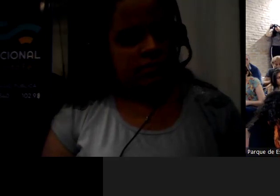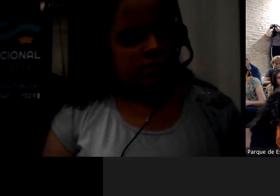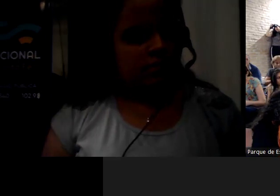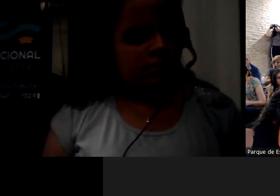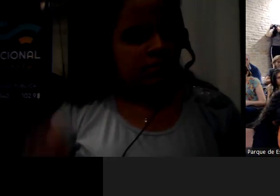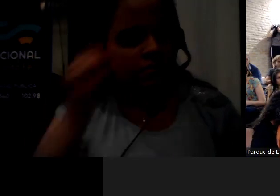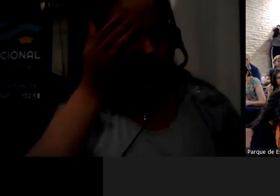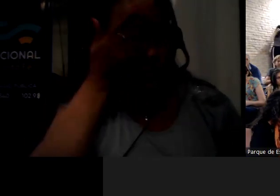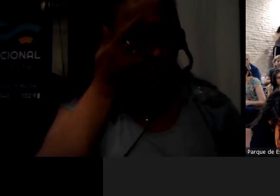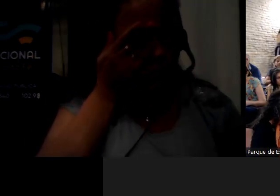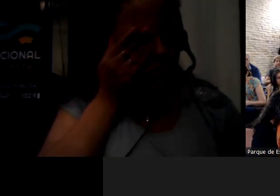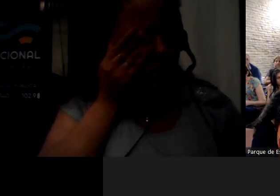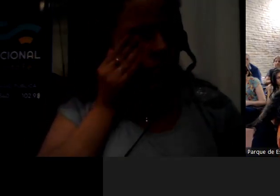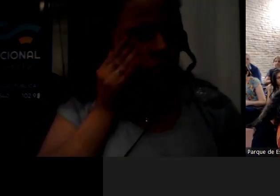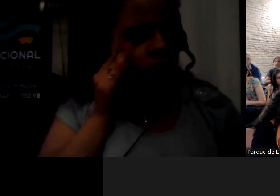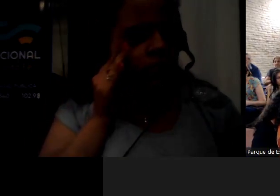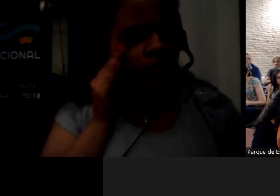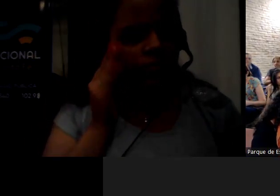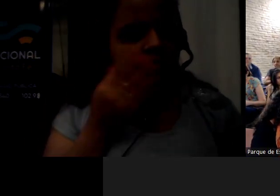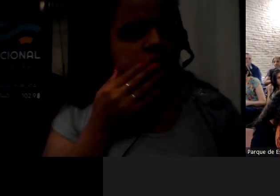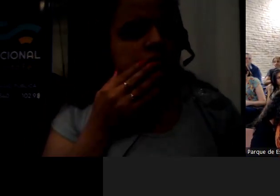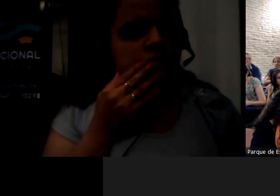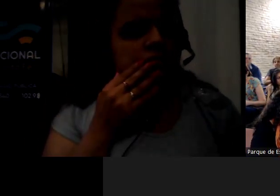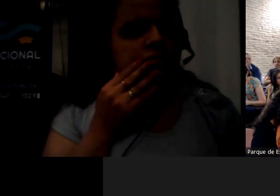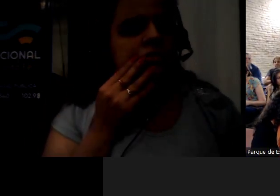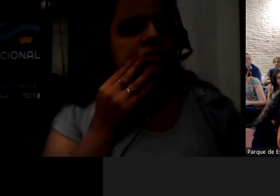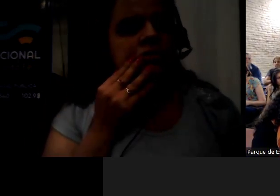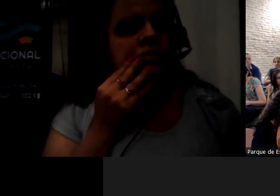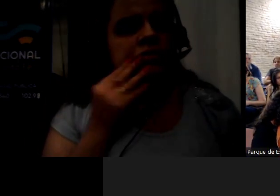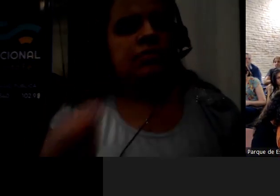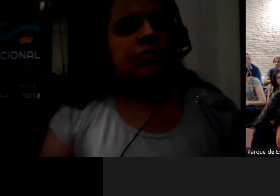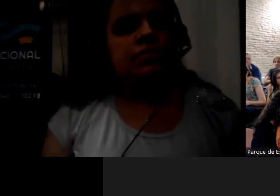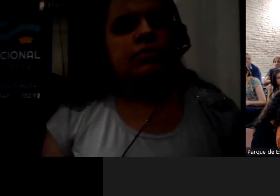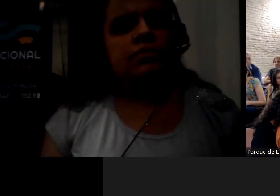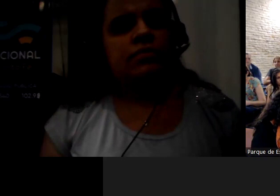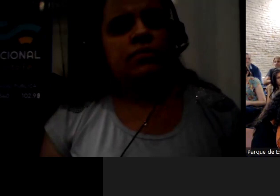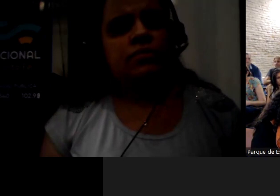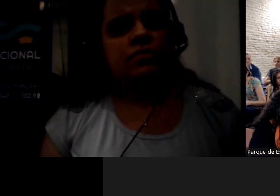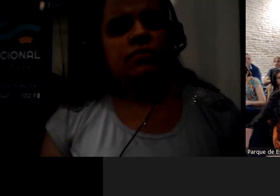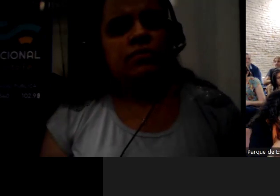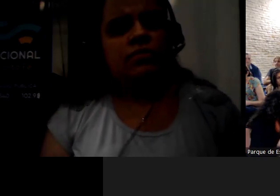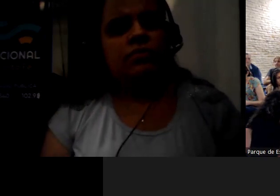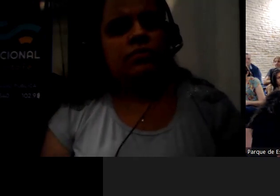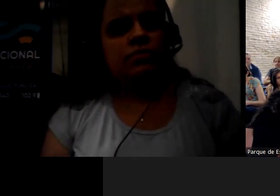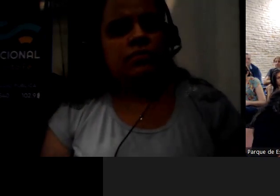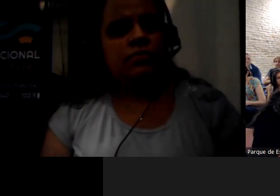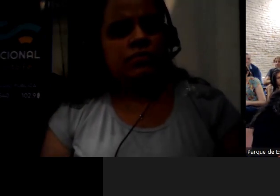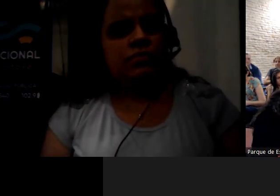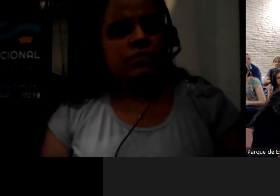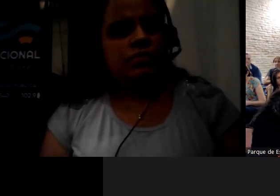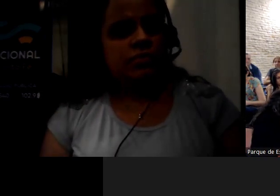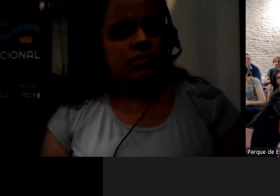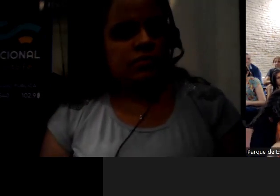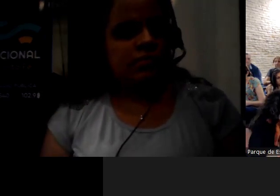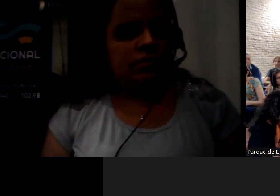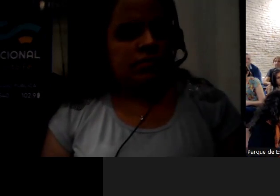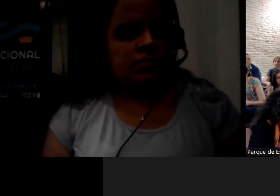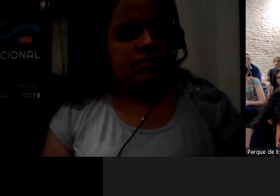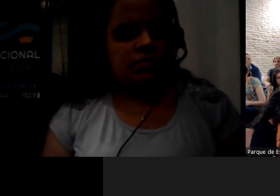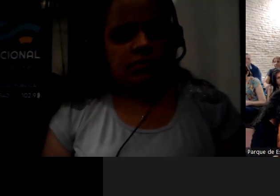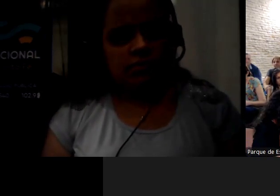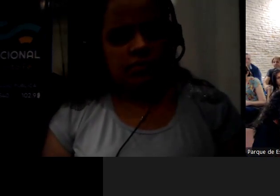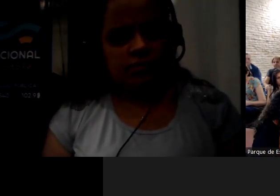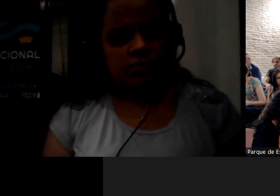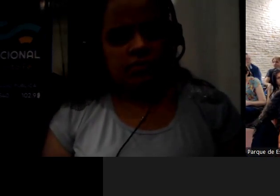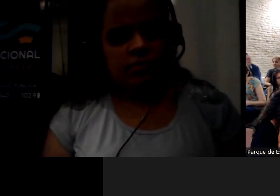digamos este proyecto eh junto con la vecinal que tiene punto digitec tiene formación